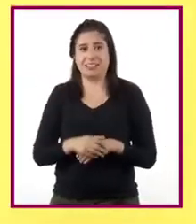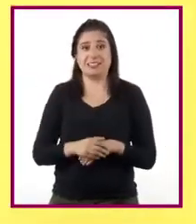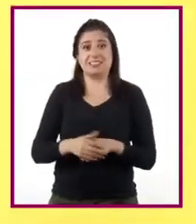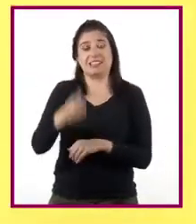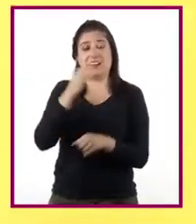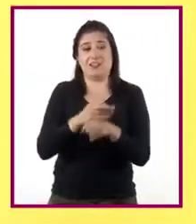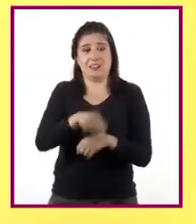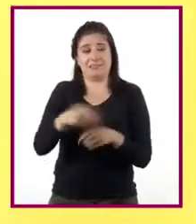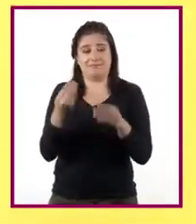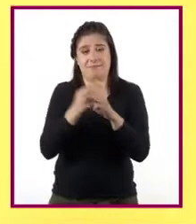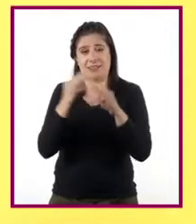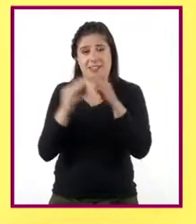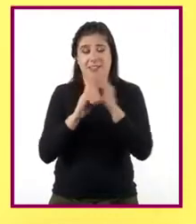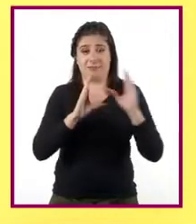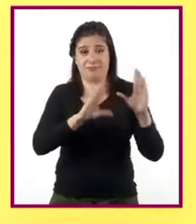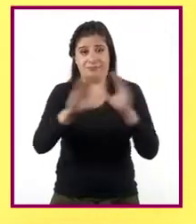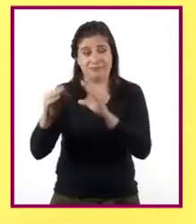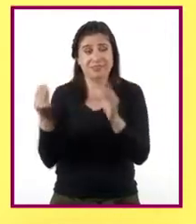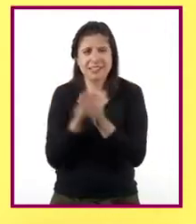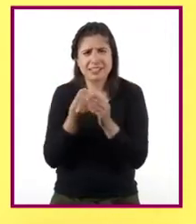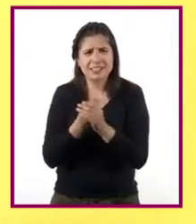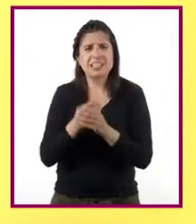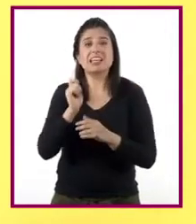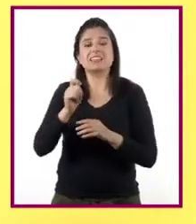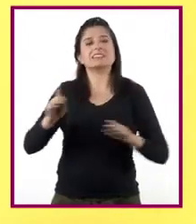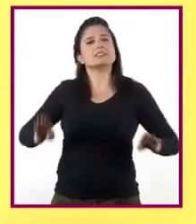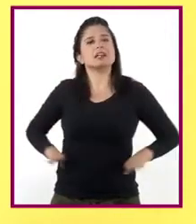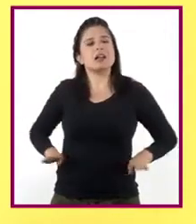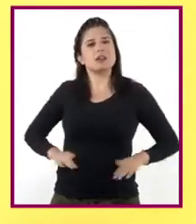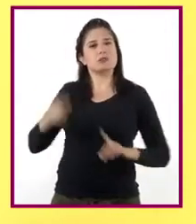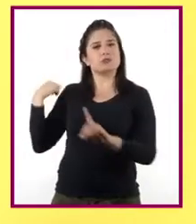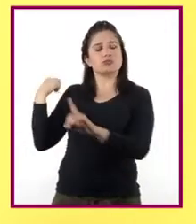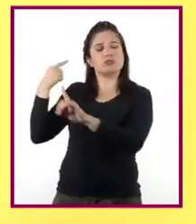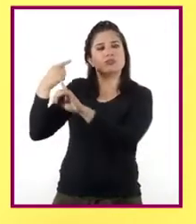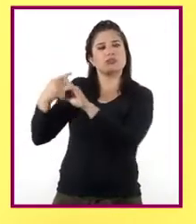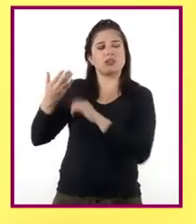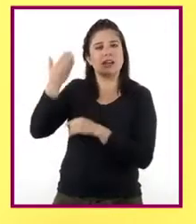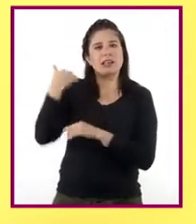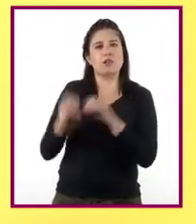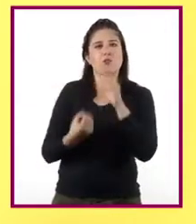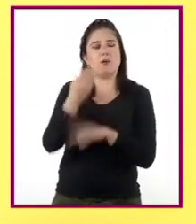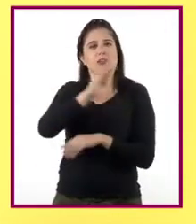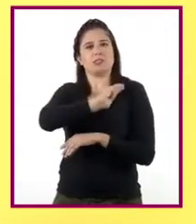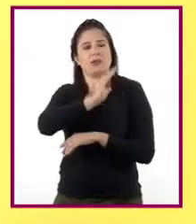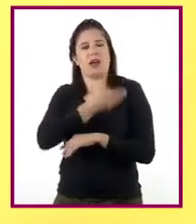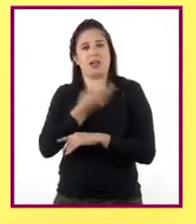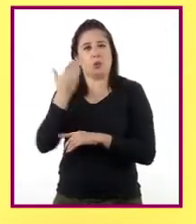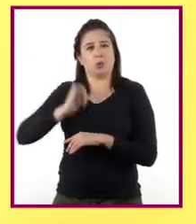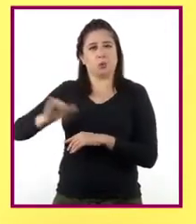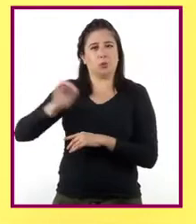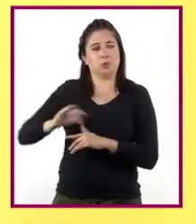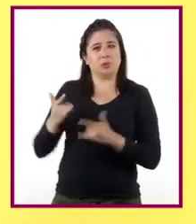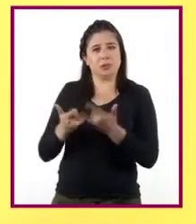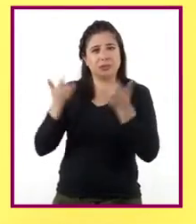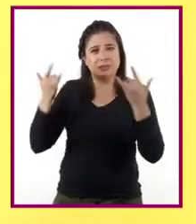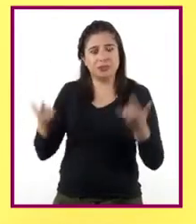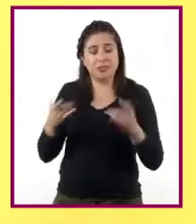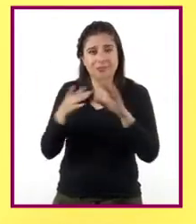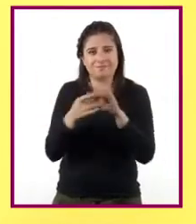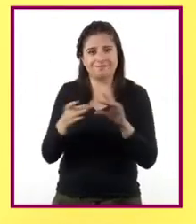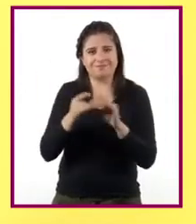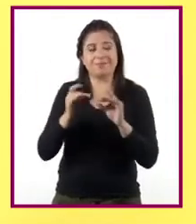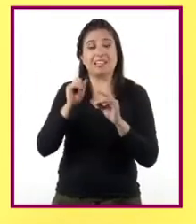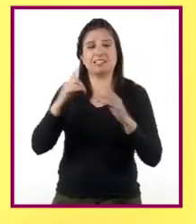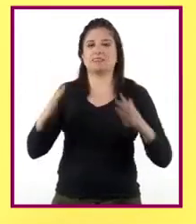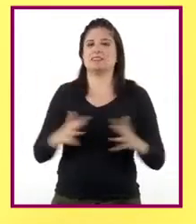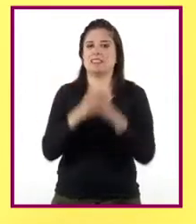sesión identificarán las características de los últimos años del virreinato de la Nueva España, previos al inicio de la Guerra